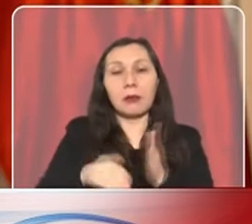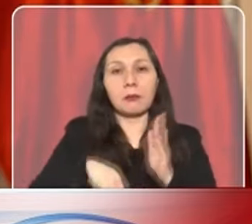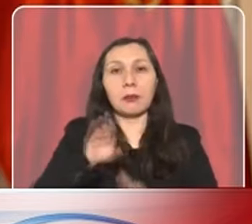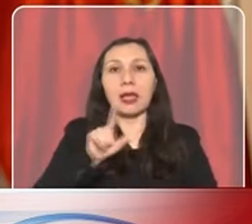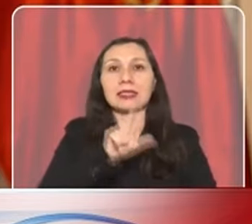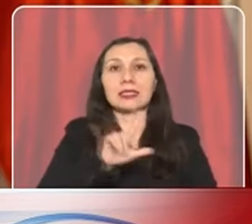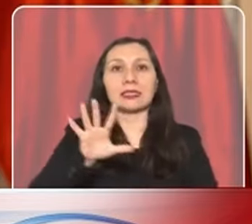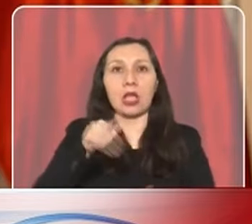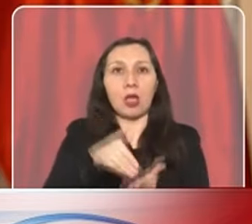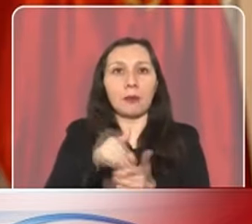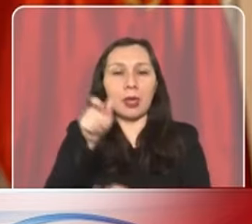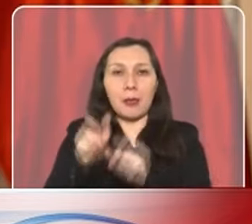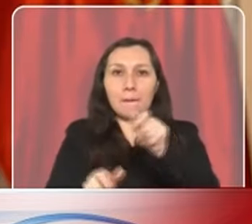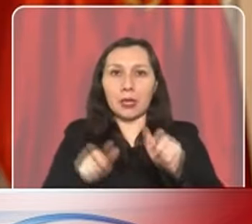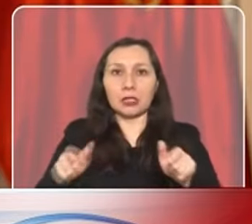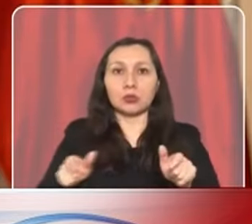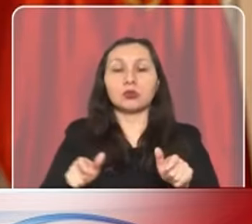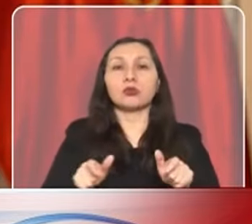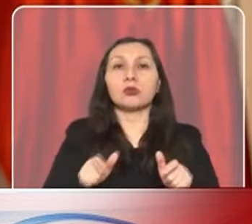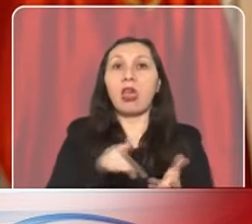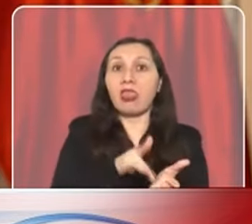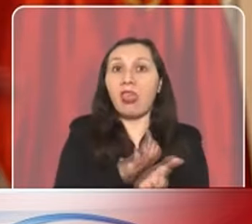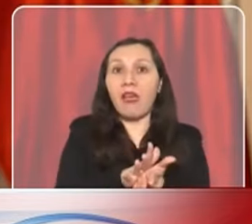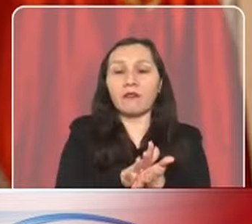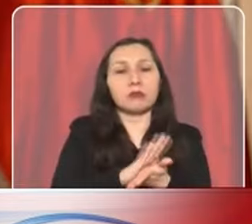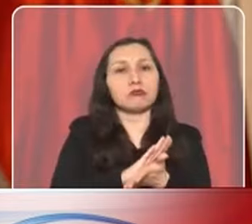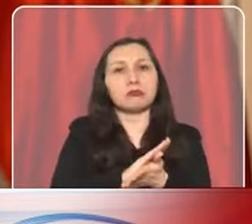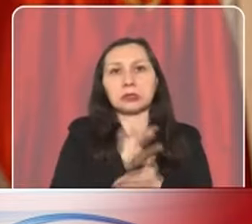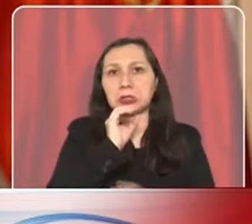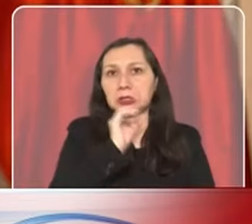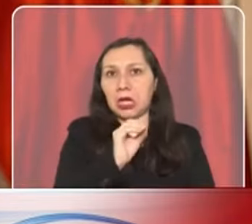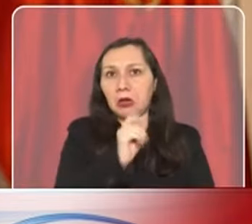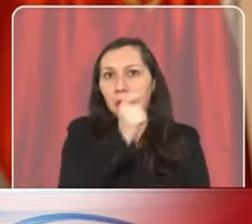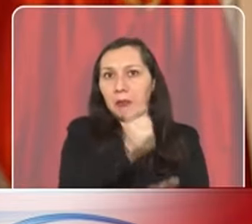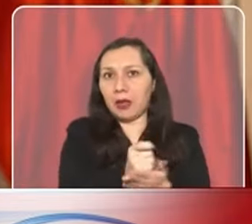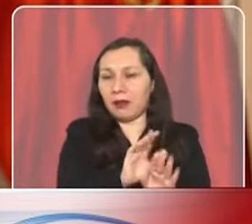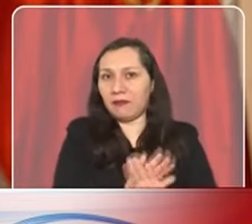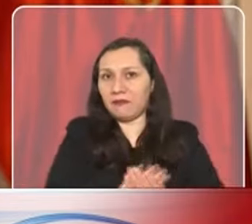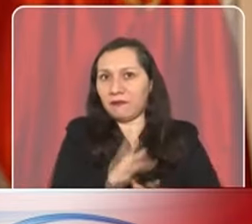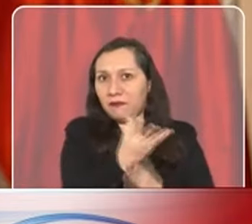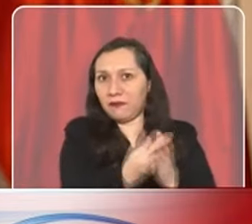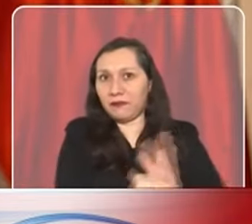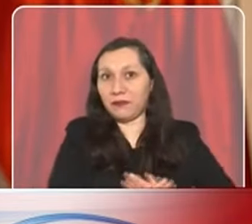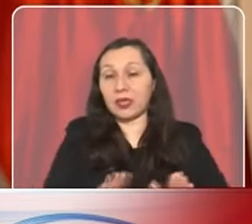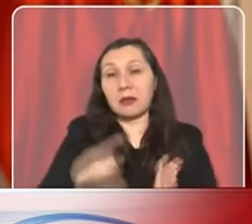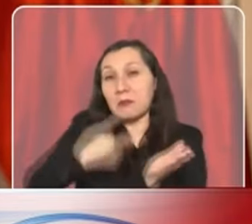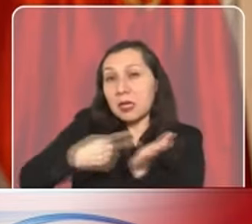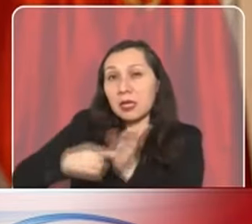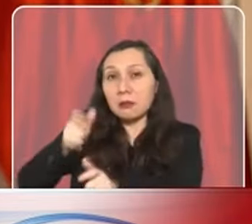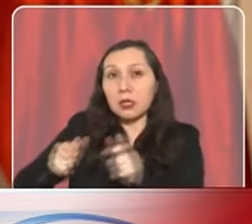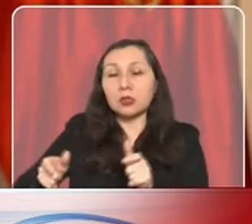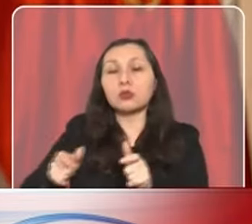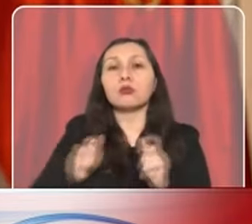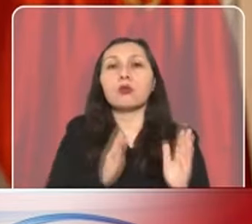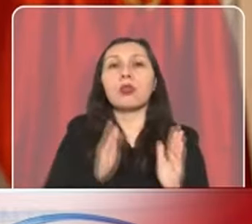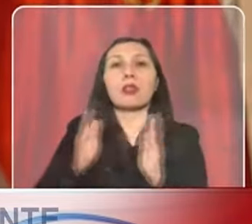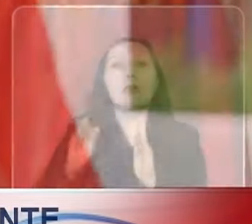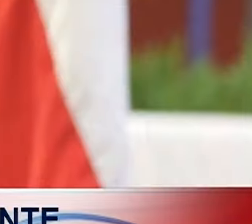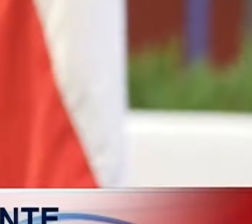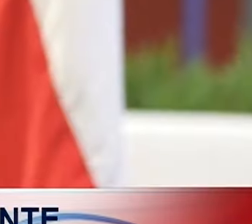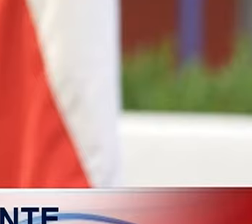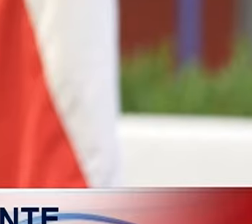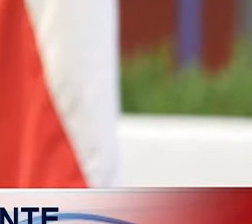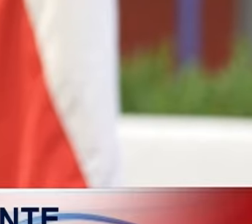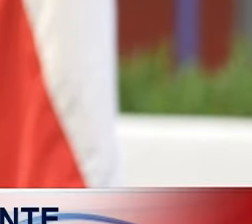de 75.000 personas quedarán con su deuda totalmente saldada y miles quedarán protegidas por el tramo exento de